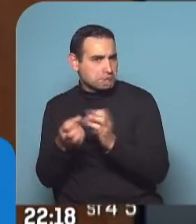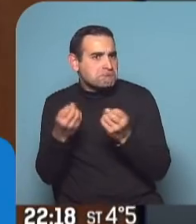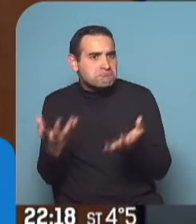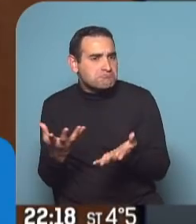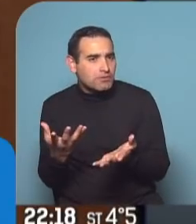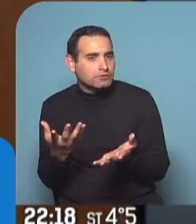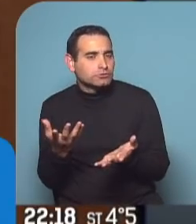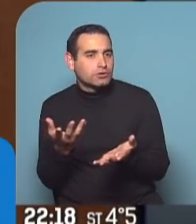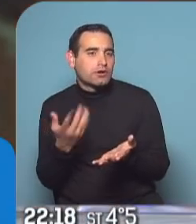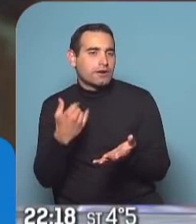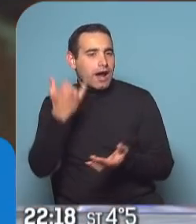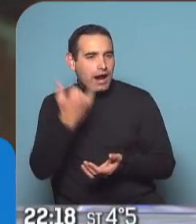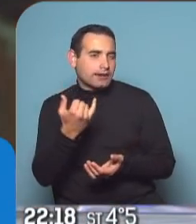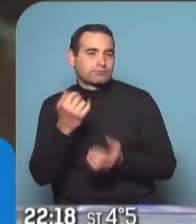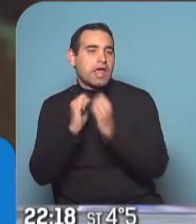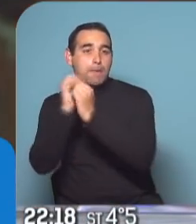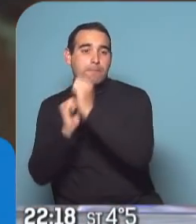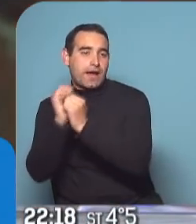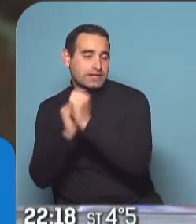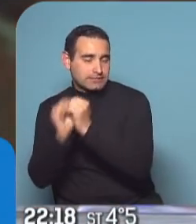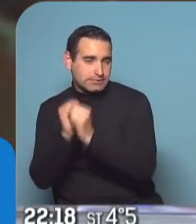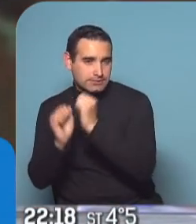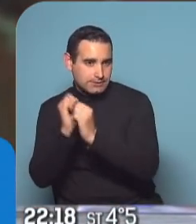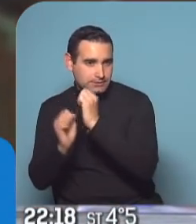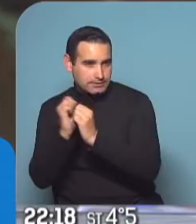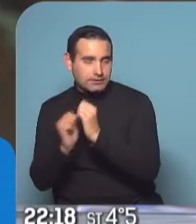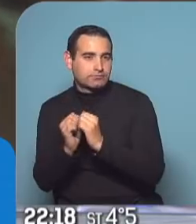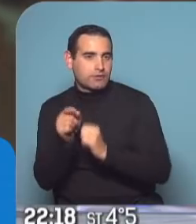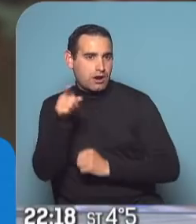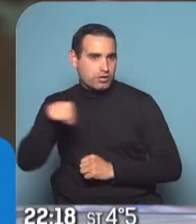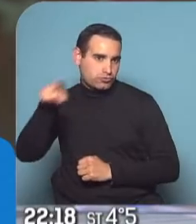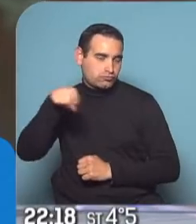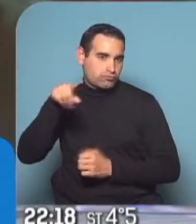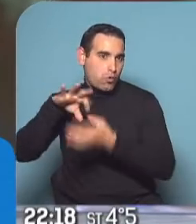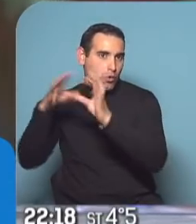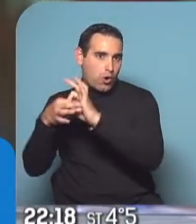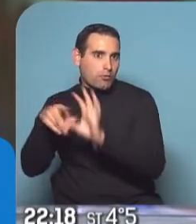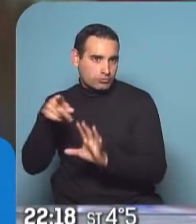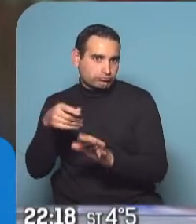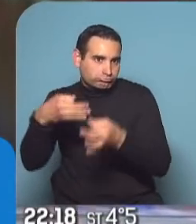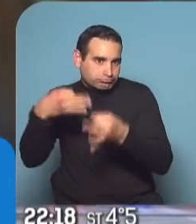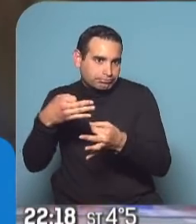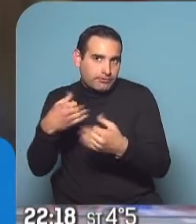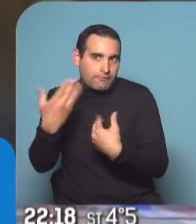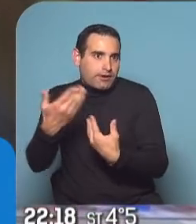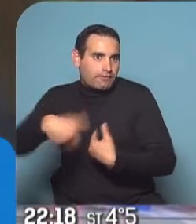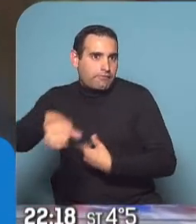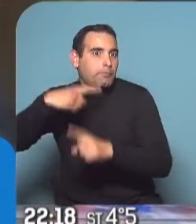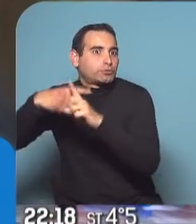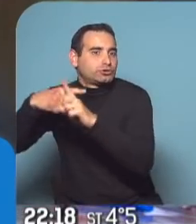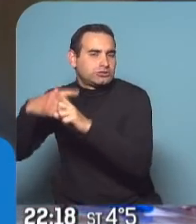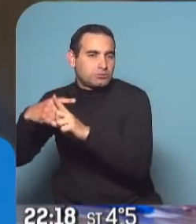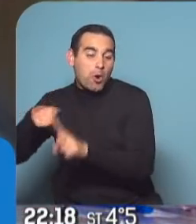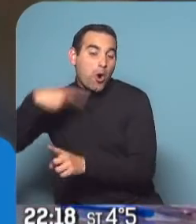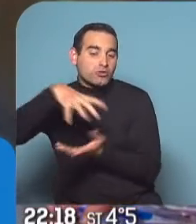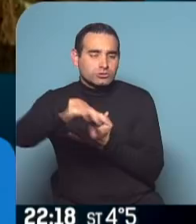fenómeno, porque también se habla de las corporaciones industriales que son las que pueden ser las verdaderas beneficiarias, no así el